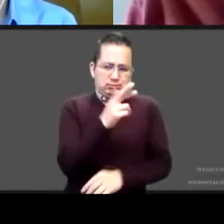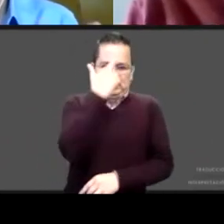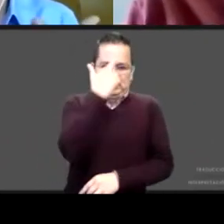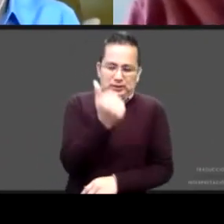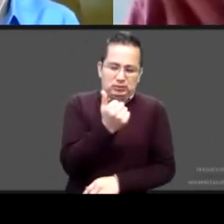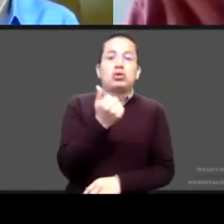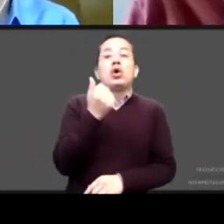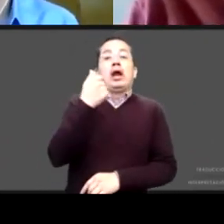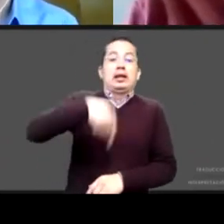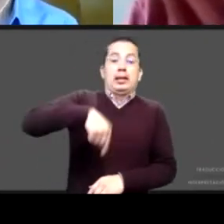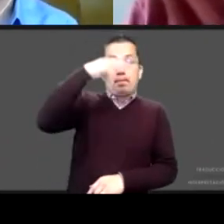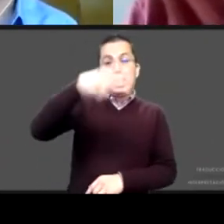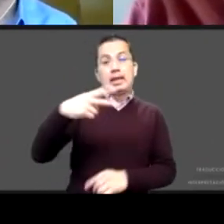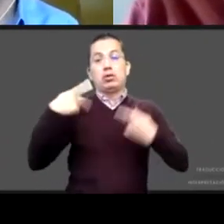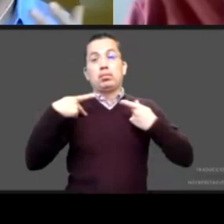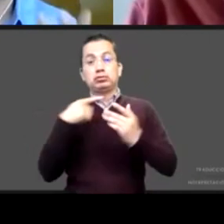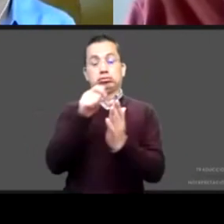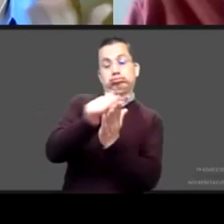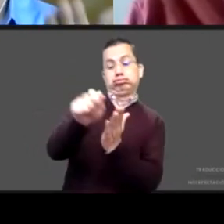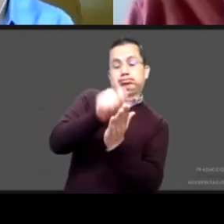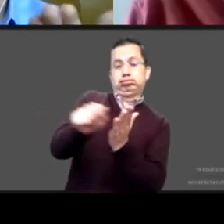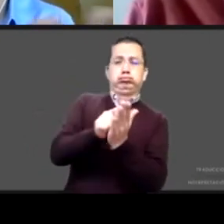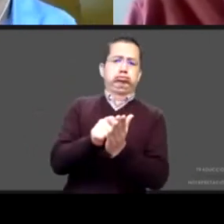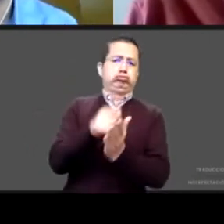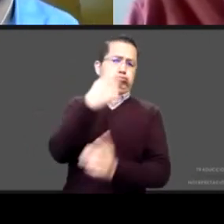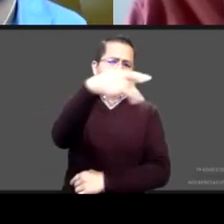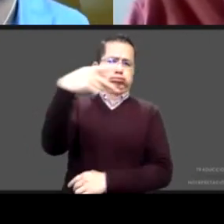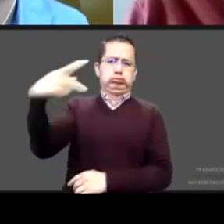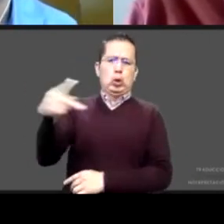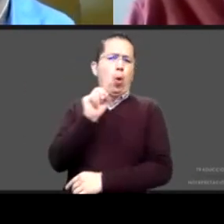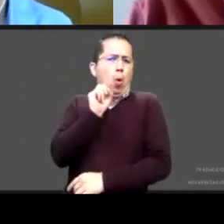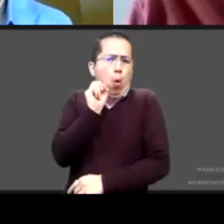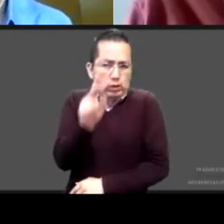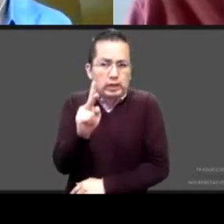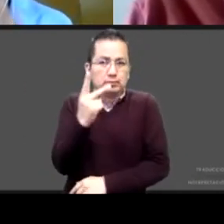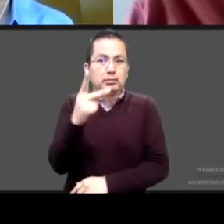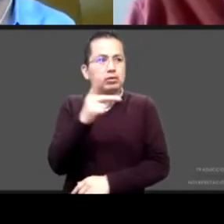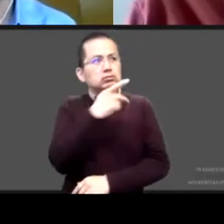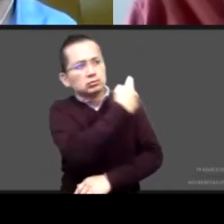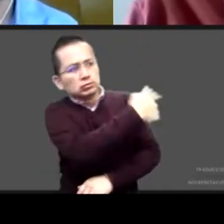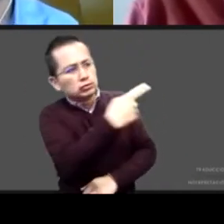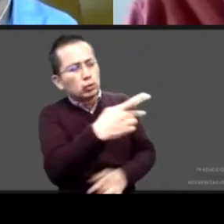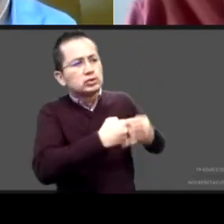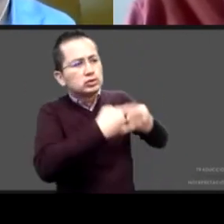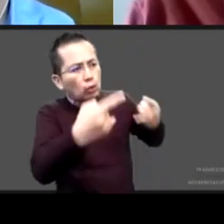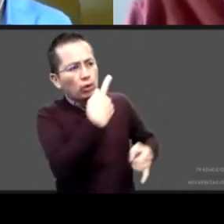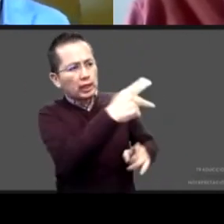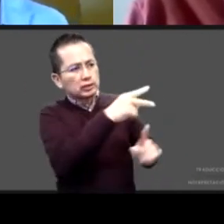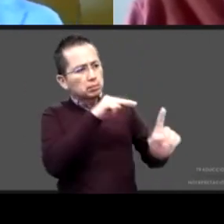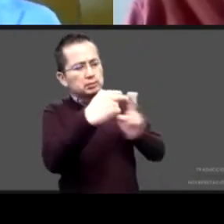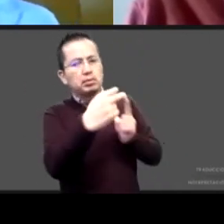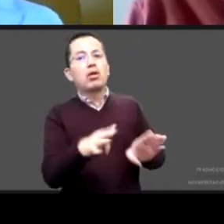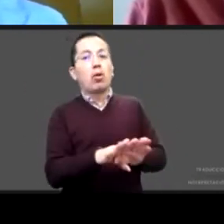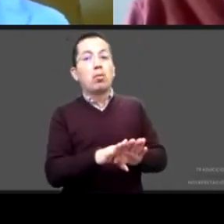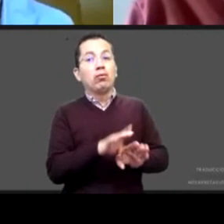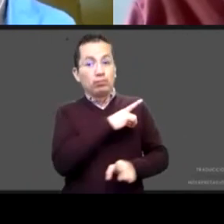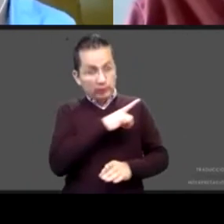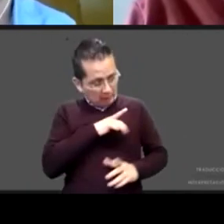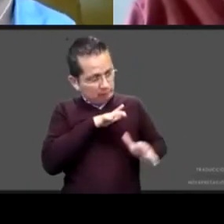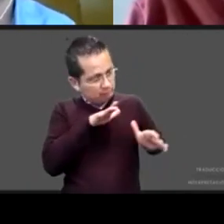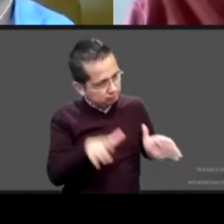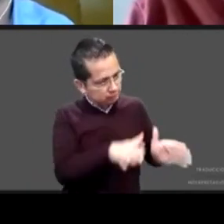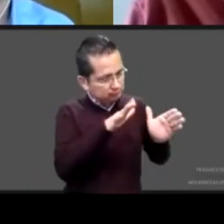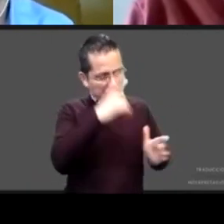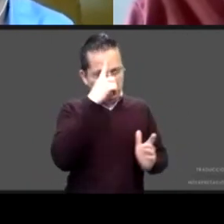niños, cómo van a volverse autores, ¿no? Si no fomentamos sus propias narrativas. En un siguiente momento ya hablaremos todo el trabajo maravilloso